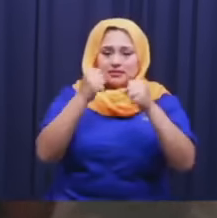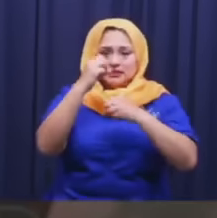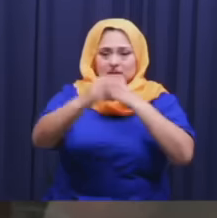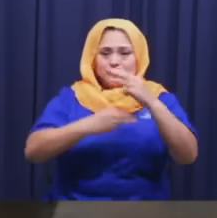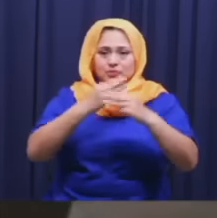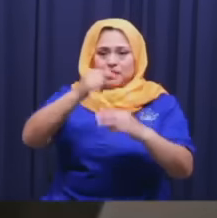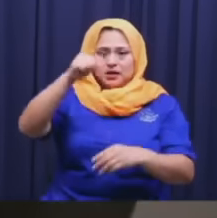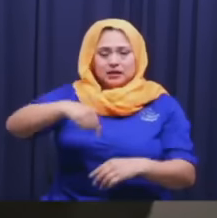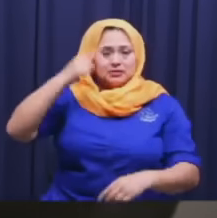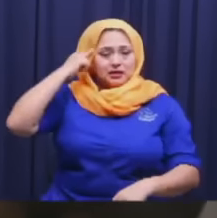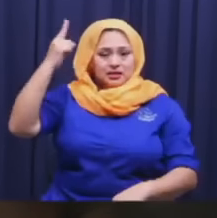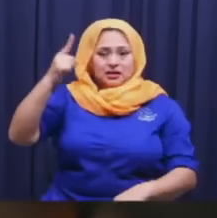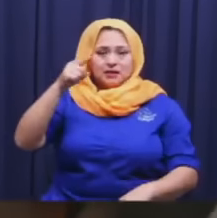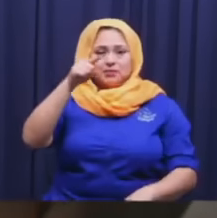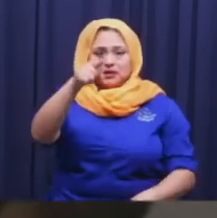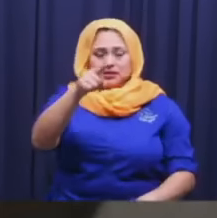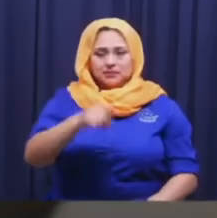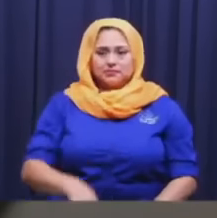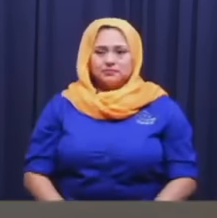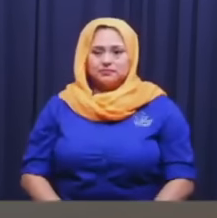este día, para tu persona.